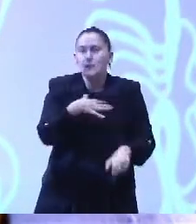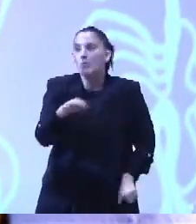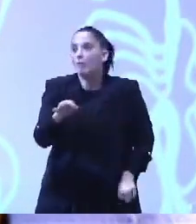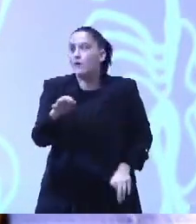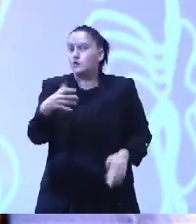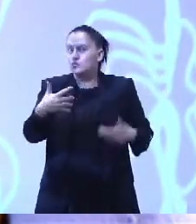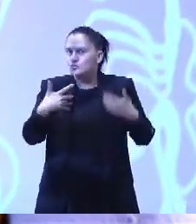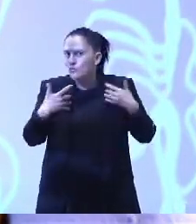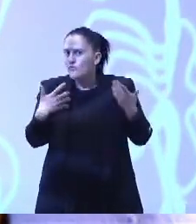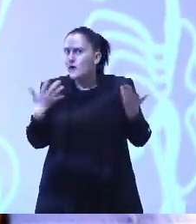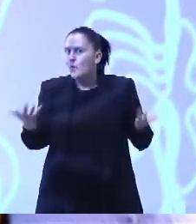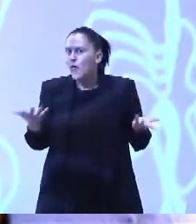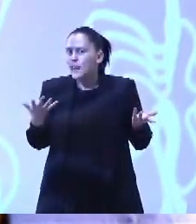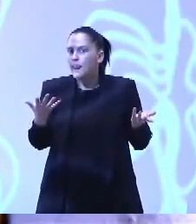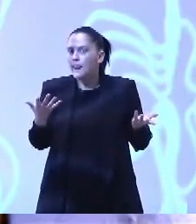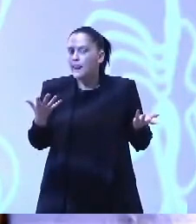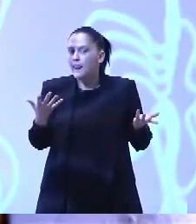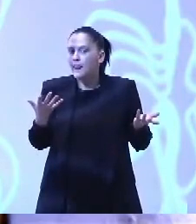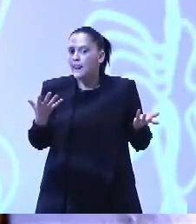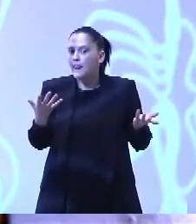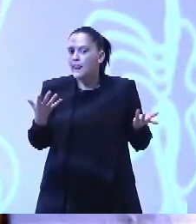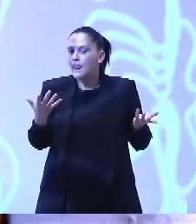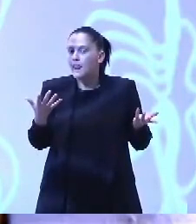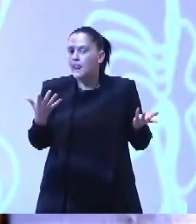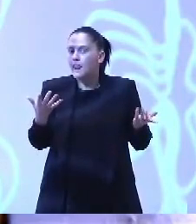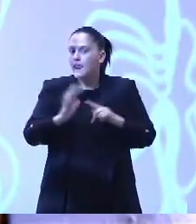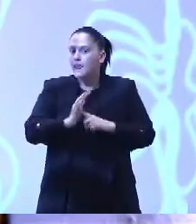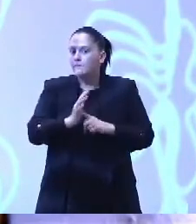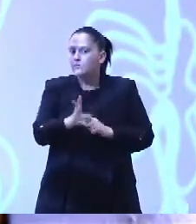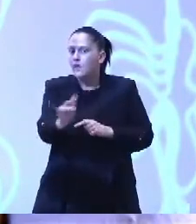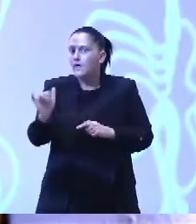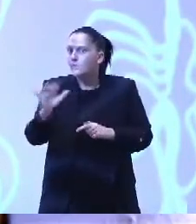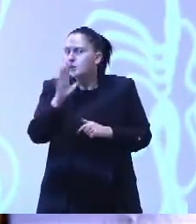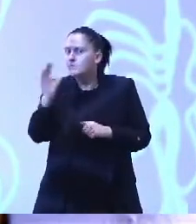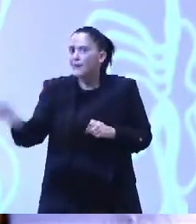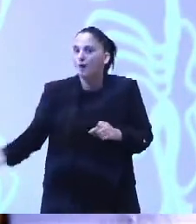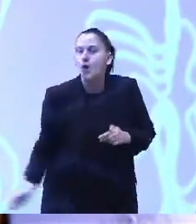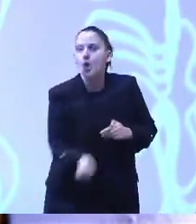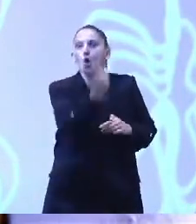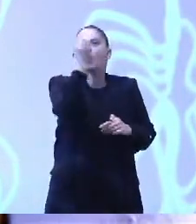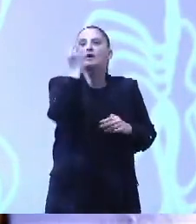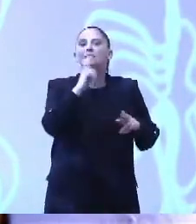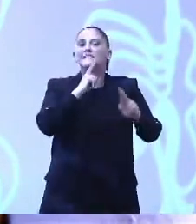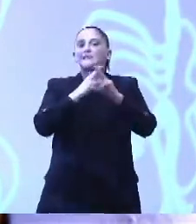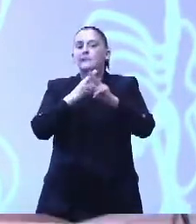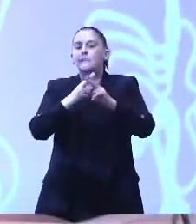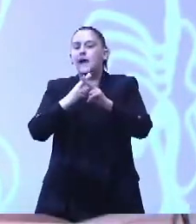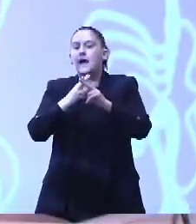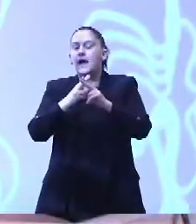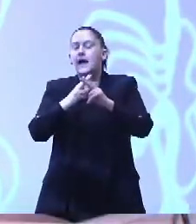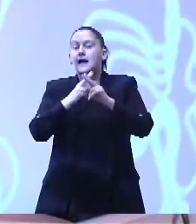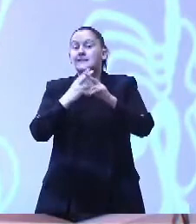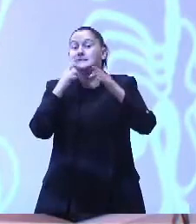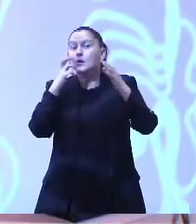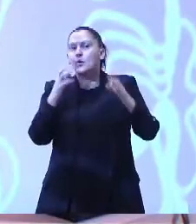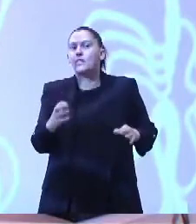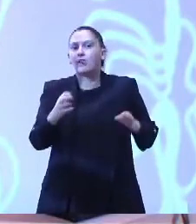estamos sufriendo de ataques híbridos. Y por tanto necesitamos mejorar lo que se llama la ciberseguridad en nuestro